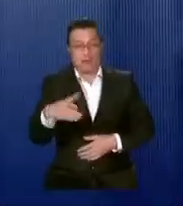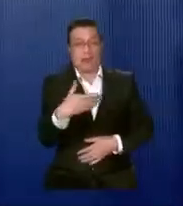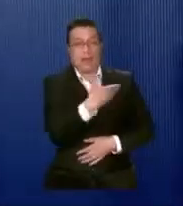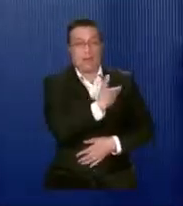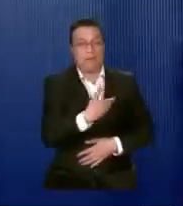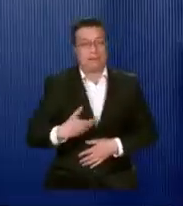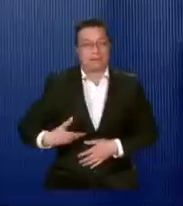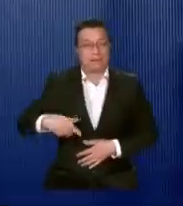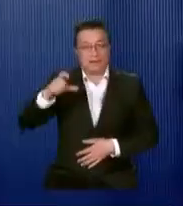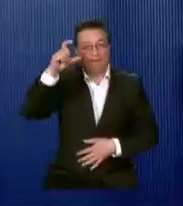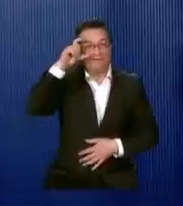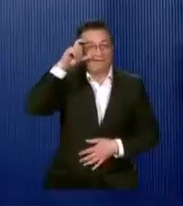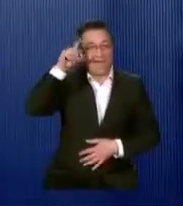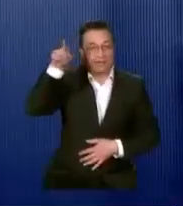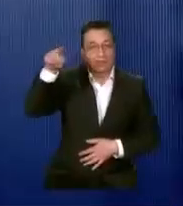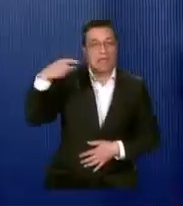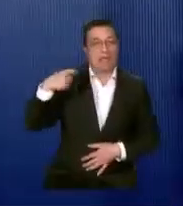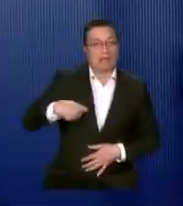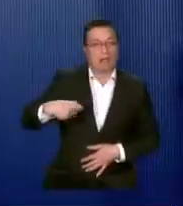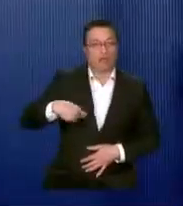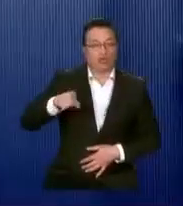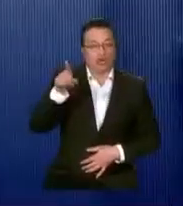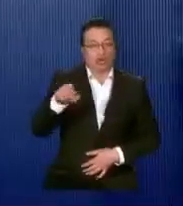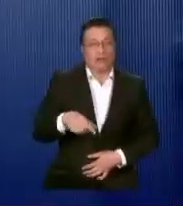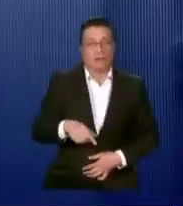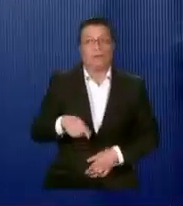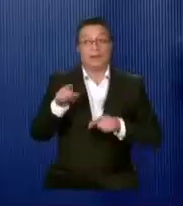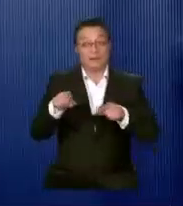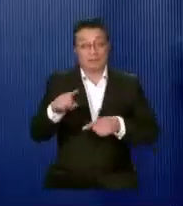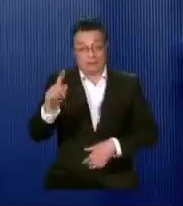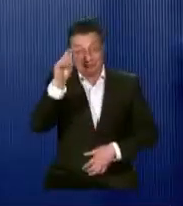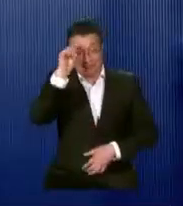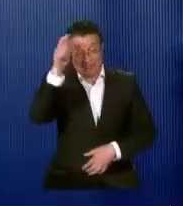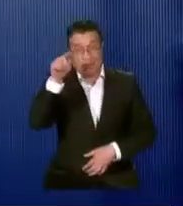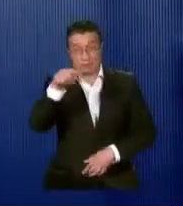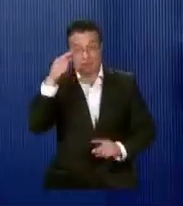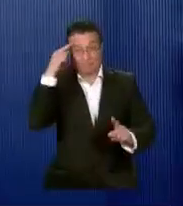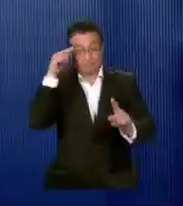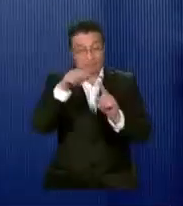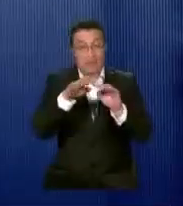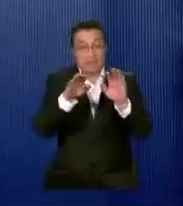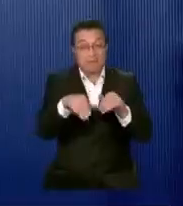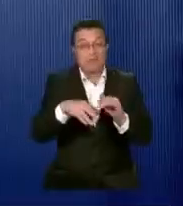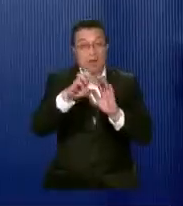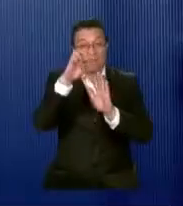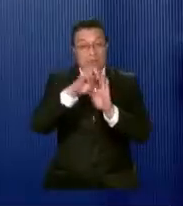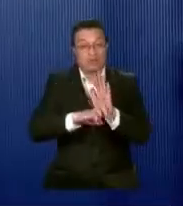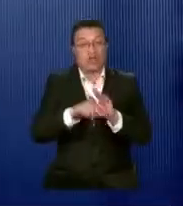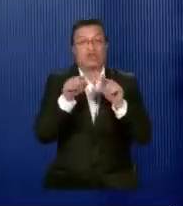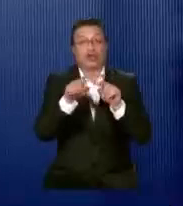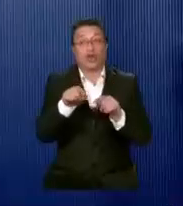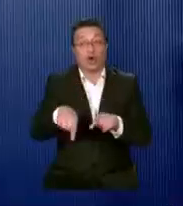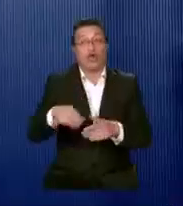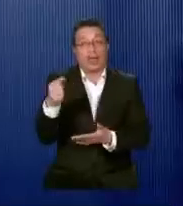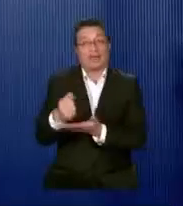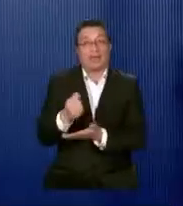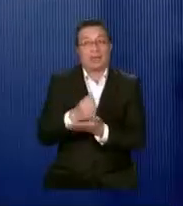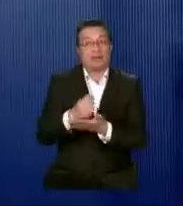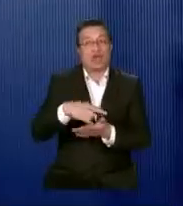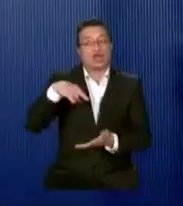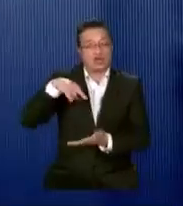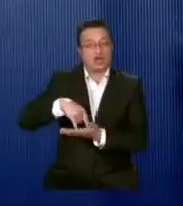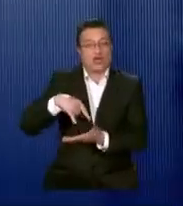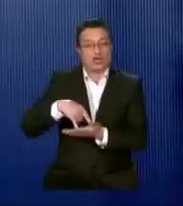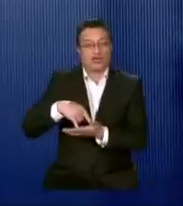presidente Joe Biden, de los Estados Unidos. Pero esta iniciativa persigue los mismos propósitos de un proyecto que hoy día se tramita en el